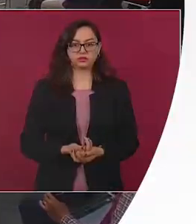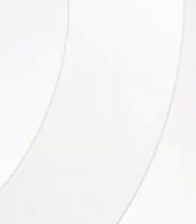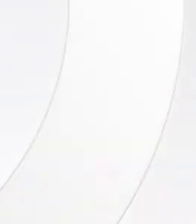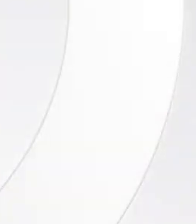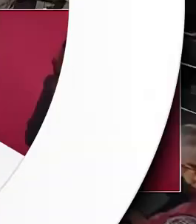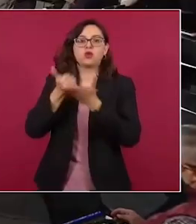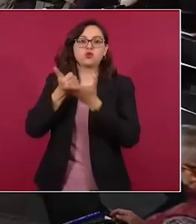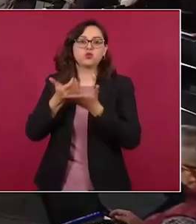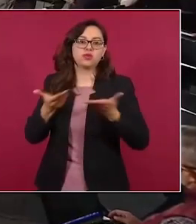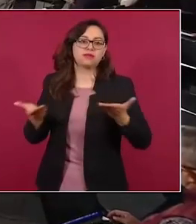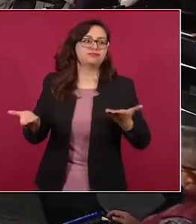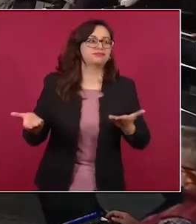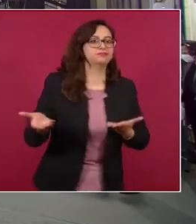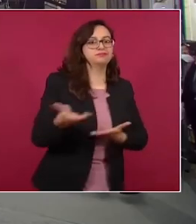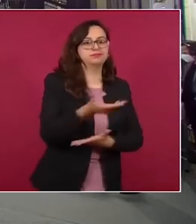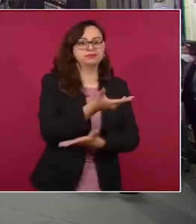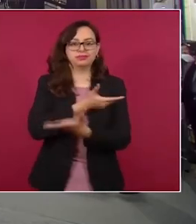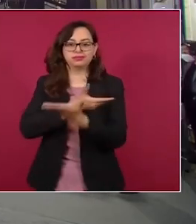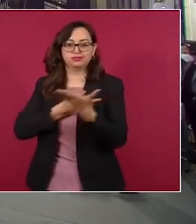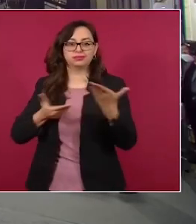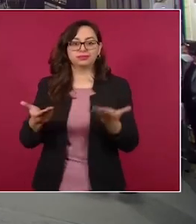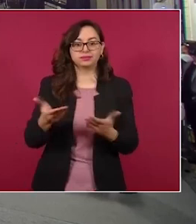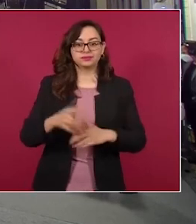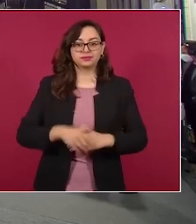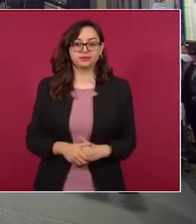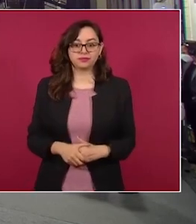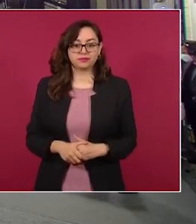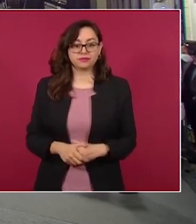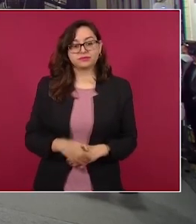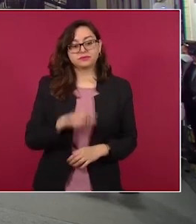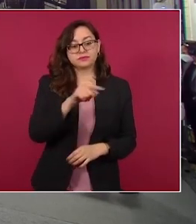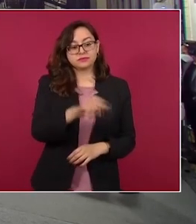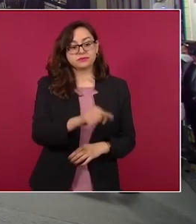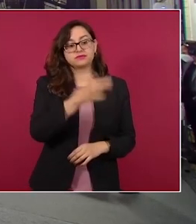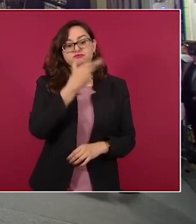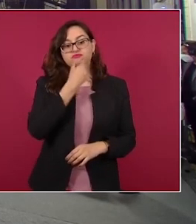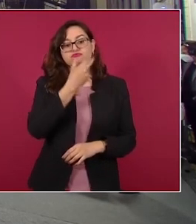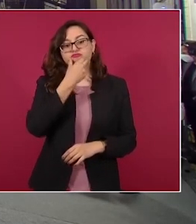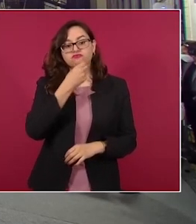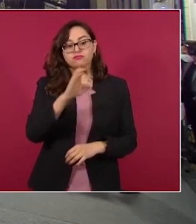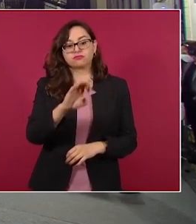cultura. Lo de Claudio X González,